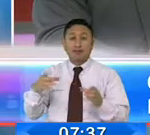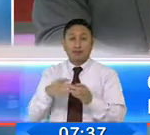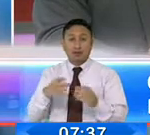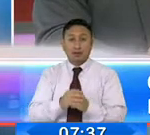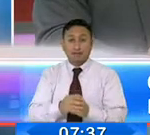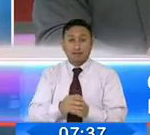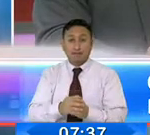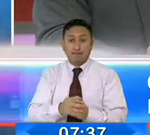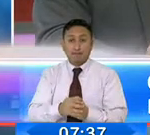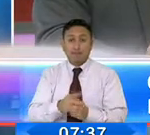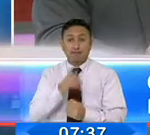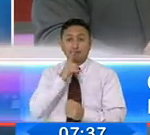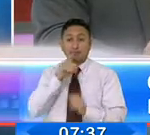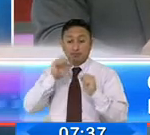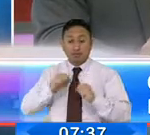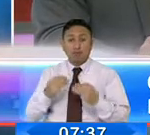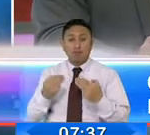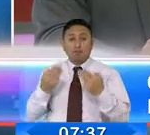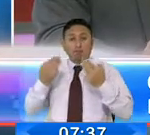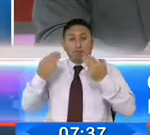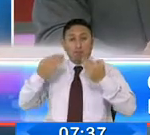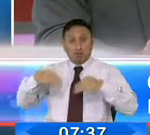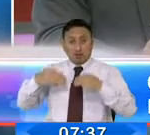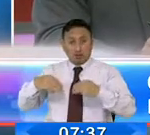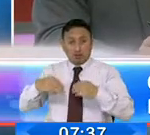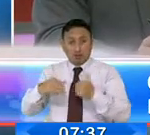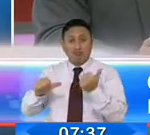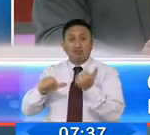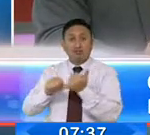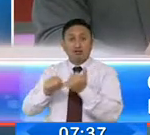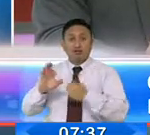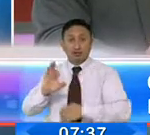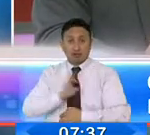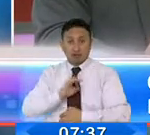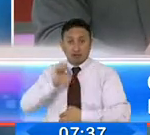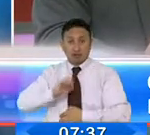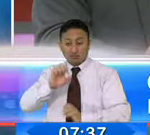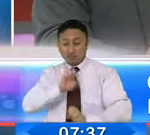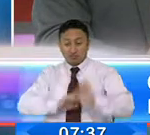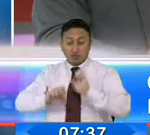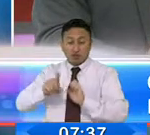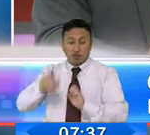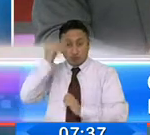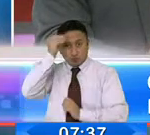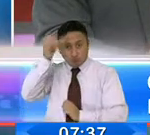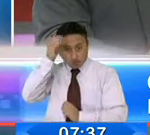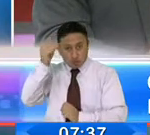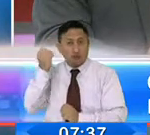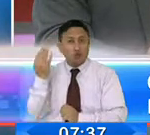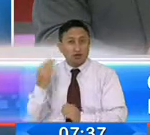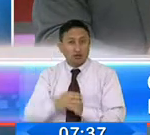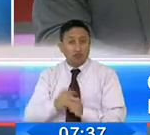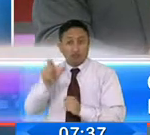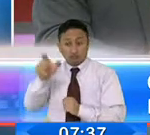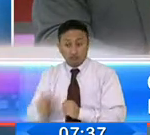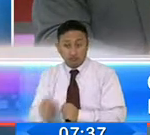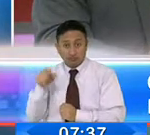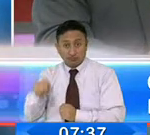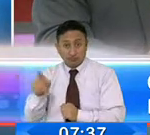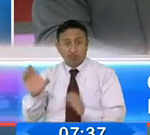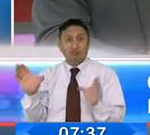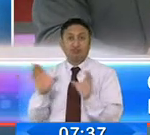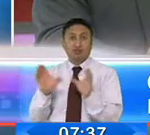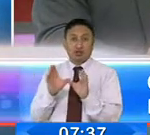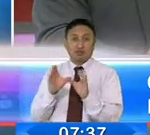acceso a metodologías, asesoría técnica y test de evaluación de conocimiento. El postulante recibirá un certificado